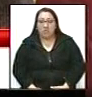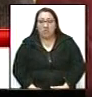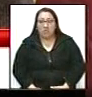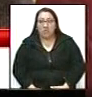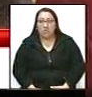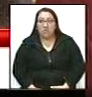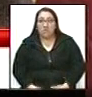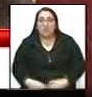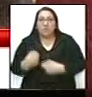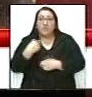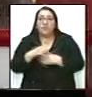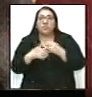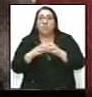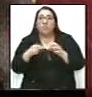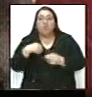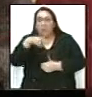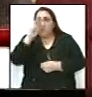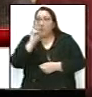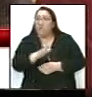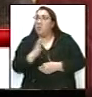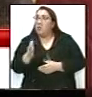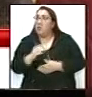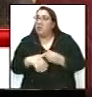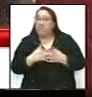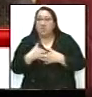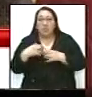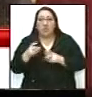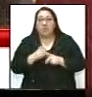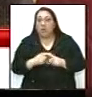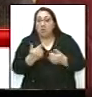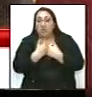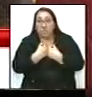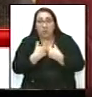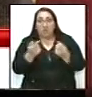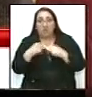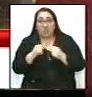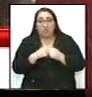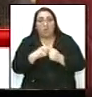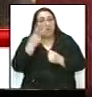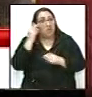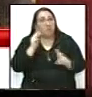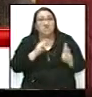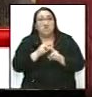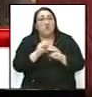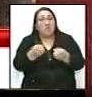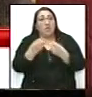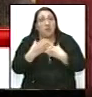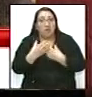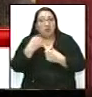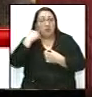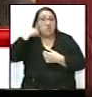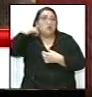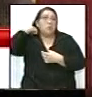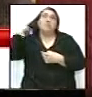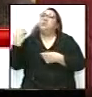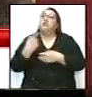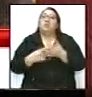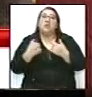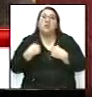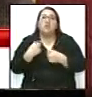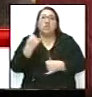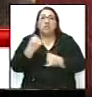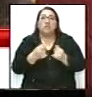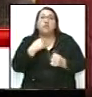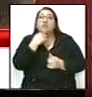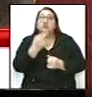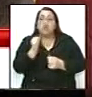Perú, bueno, cada uno representará su parte, el que le corresponde, pero yo he venido con esa misión, nos han indicado en determinados sectores que tenemos que levantar nuestra